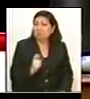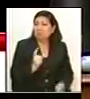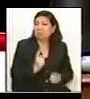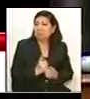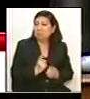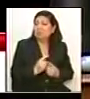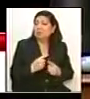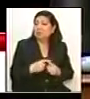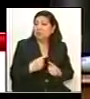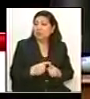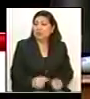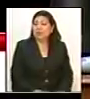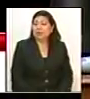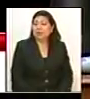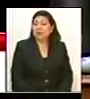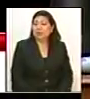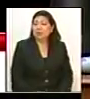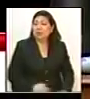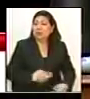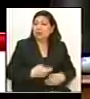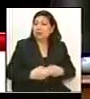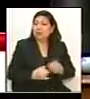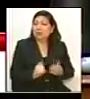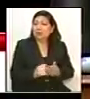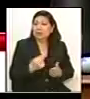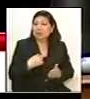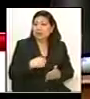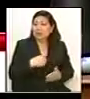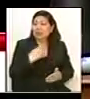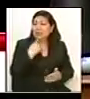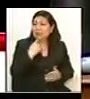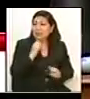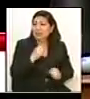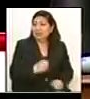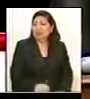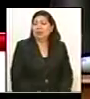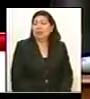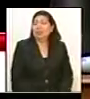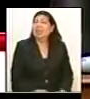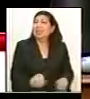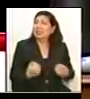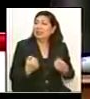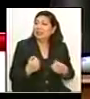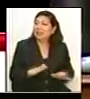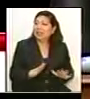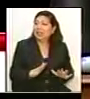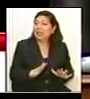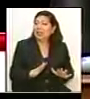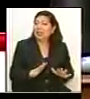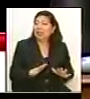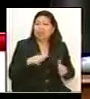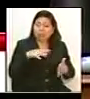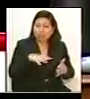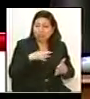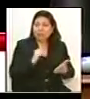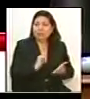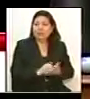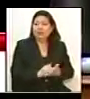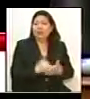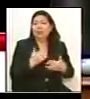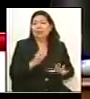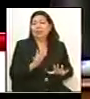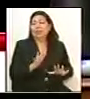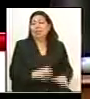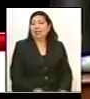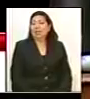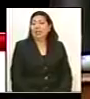una serie de productos que nosotros decimos ya deberían haber sido estudiados, ya deberían haber